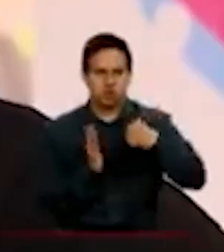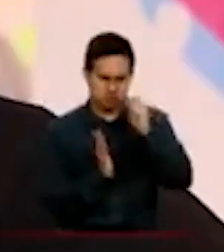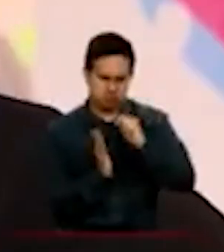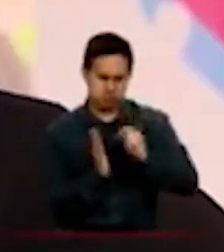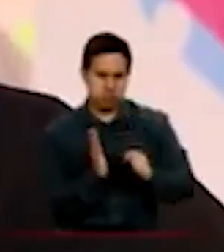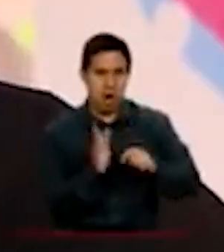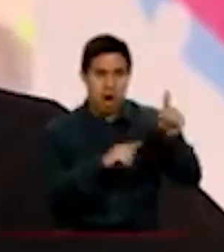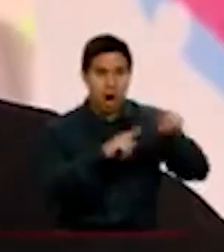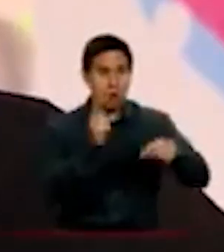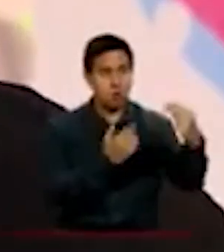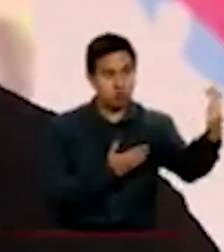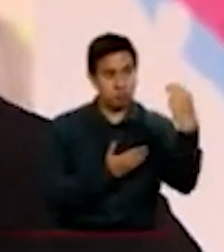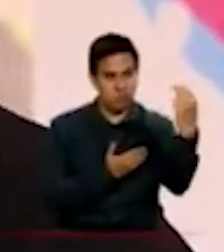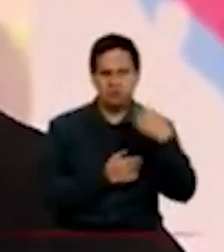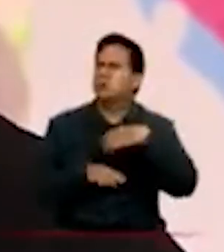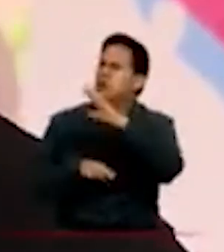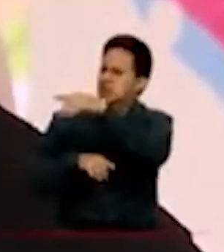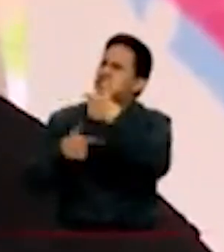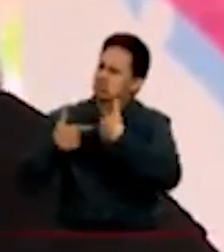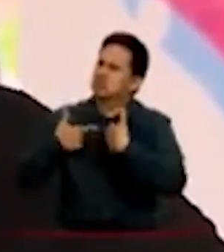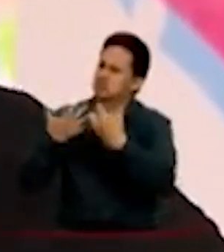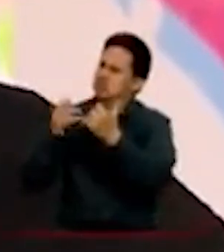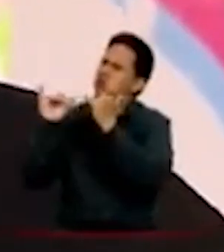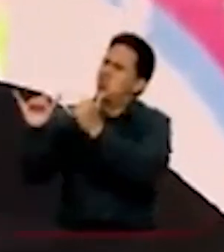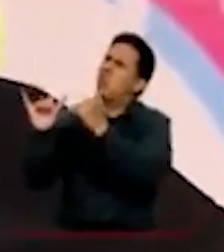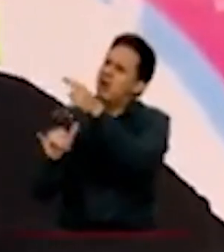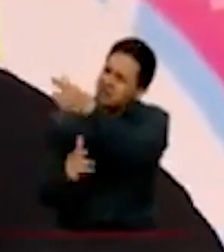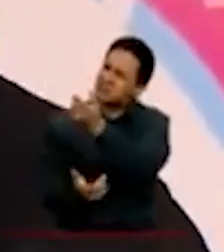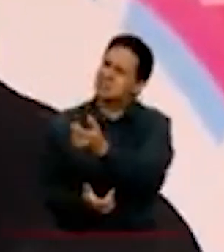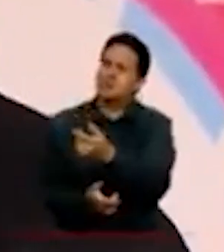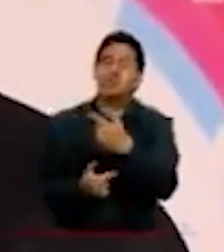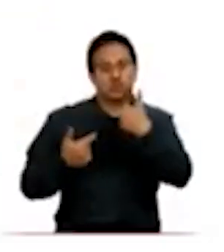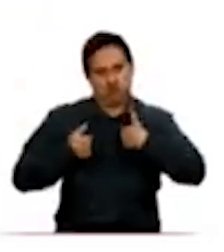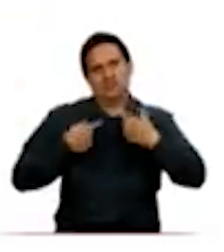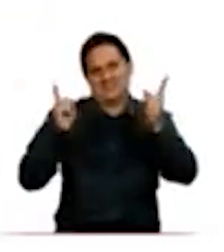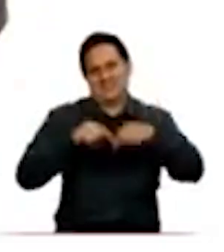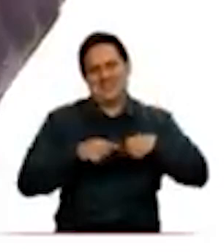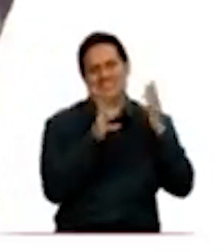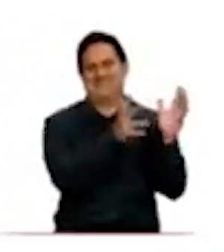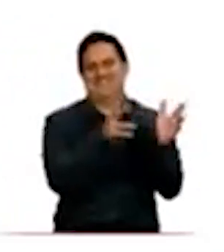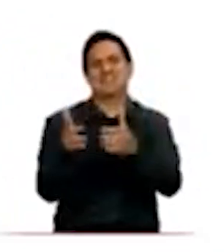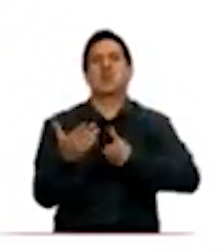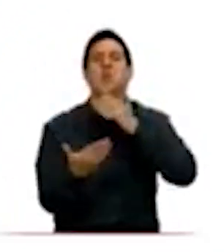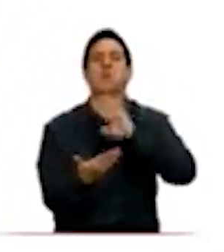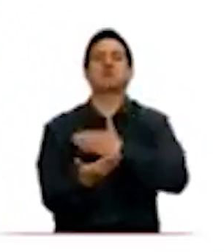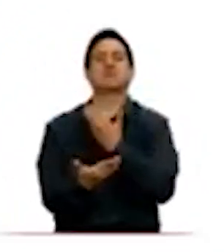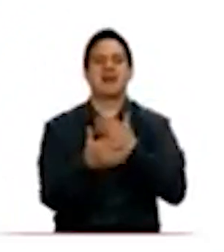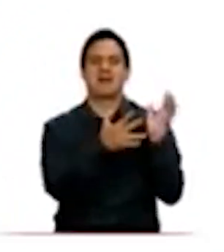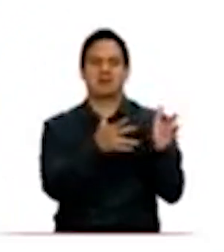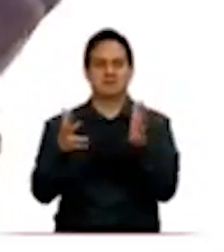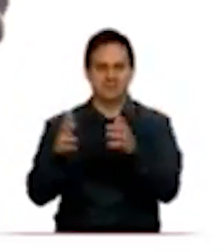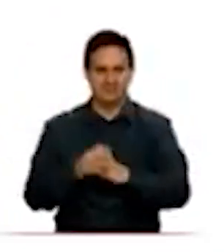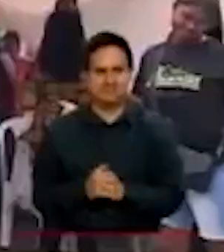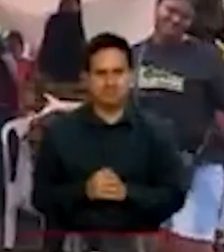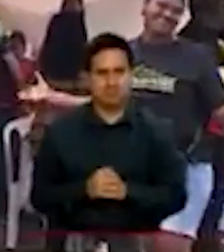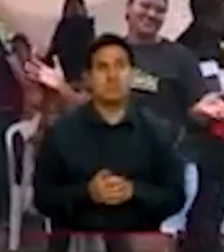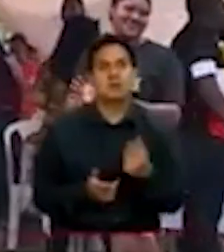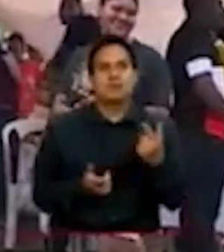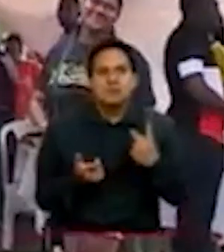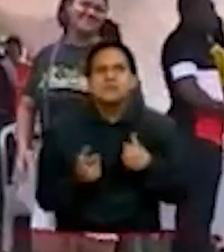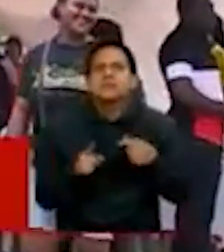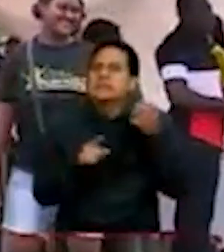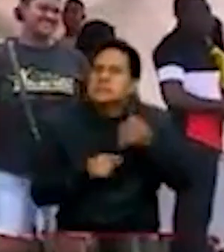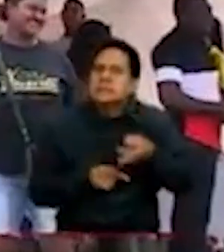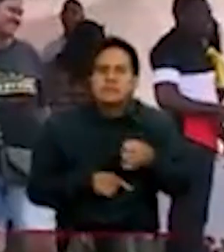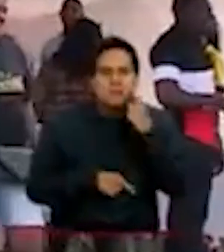dicho, profe, yo quiero ser como usted, porque incluso yo también enseño música. Pero es como hablar, oye, ¿qué vamos a hacer? ¿Cómo vamos? Nosotros le